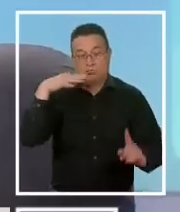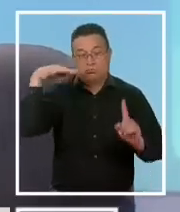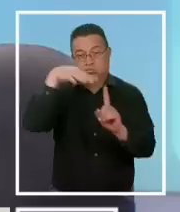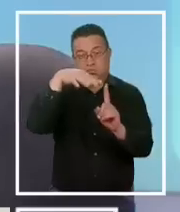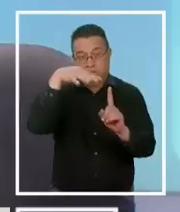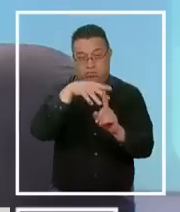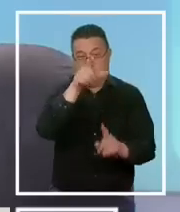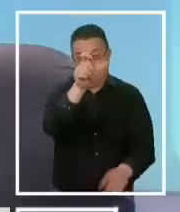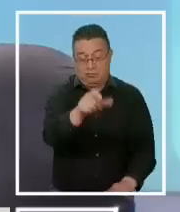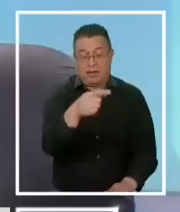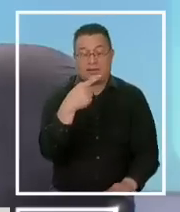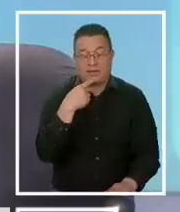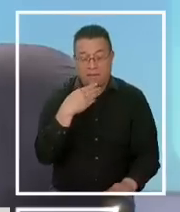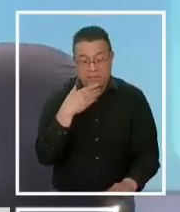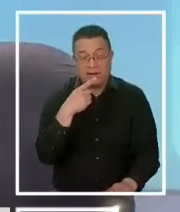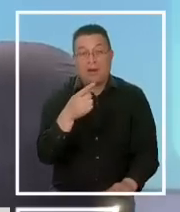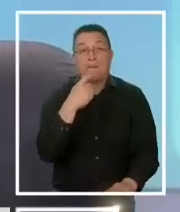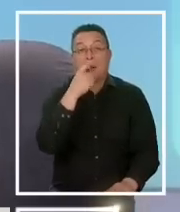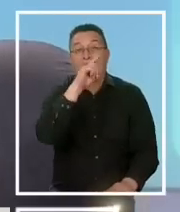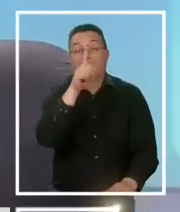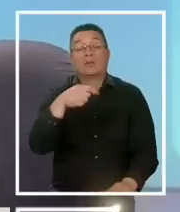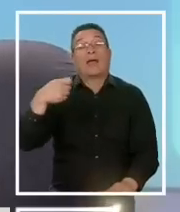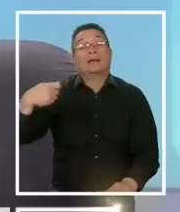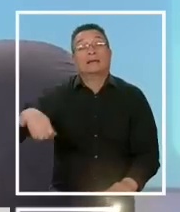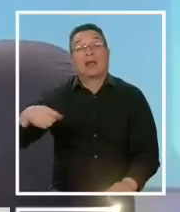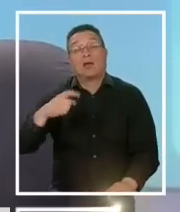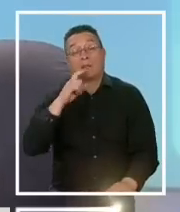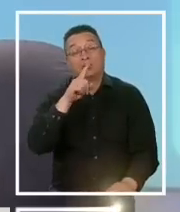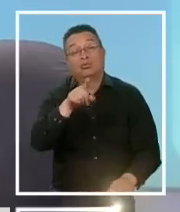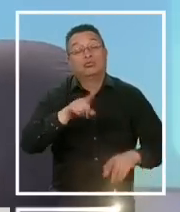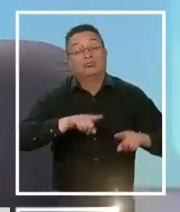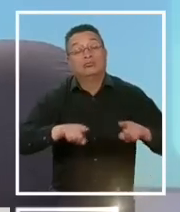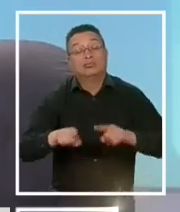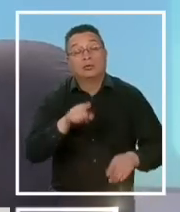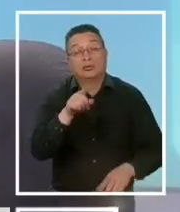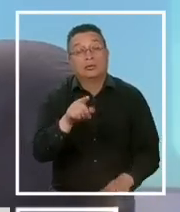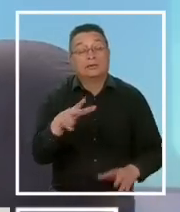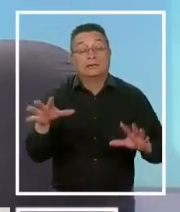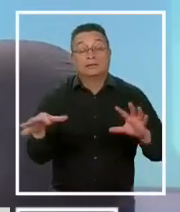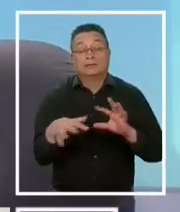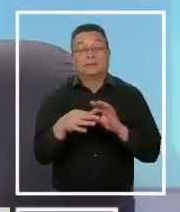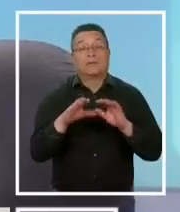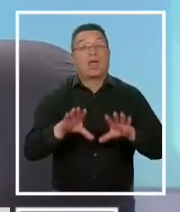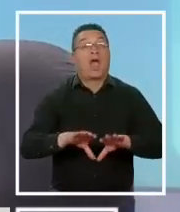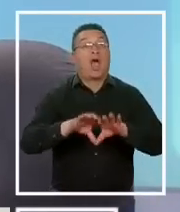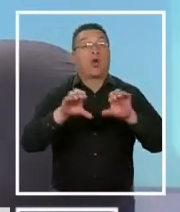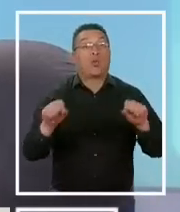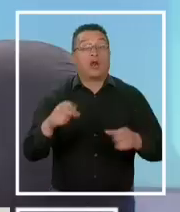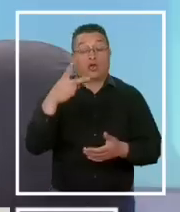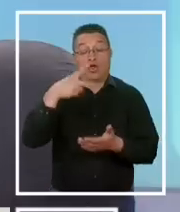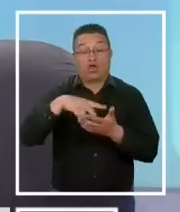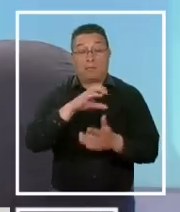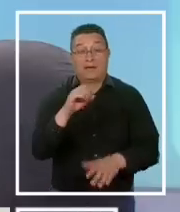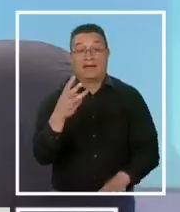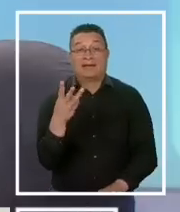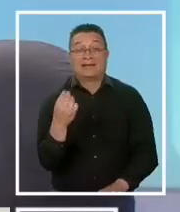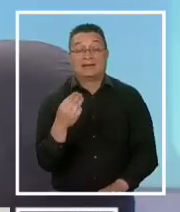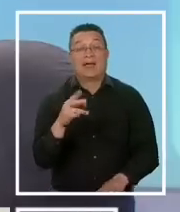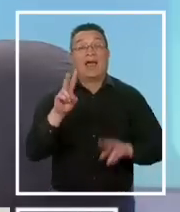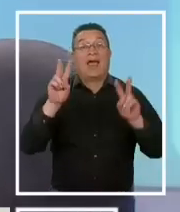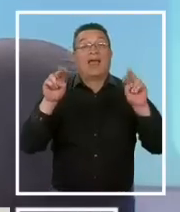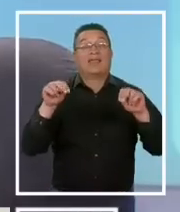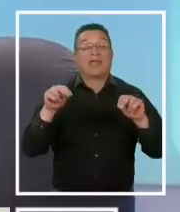hizo en ese momento y también cuando le preguntaron los senadores a su gestión tiene que ver con el acuerdo en 2013 en el caso